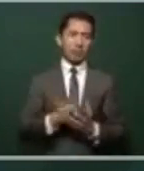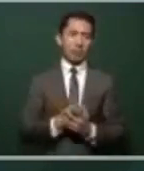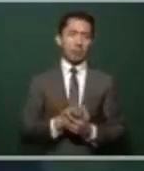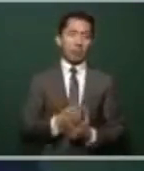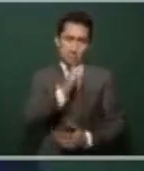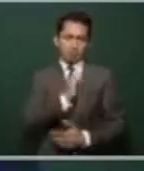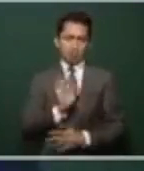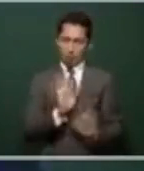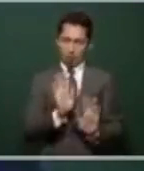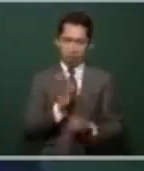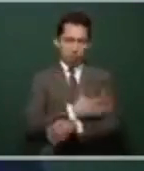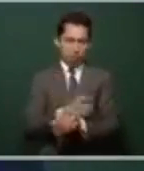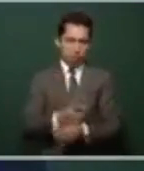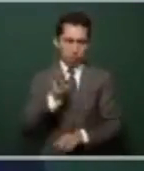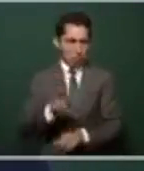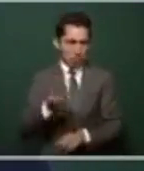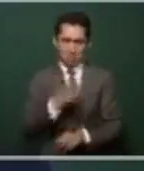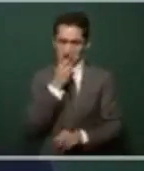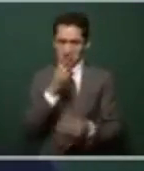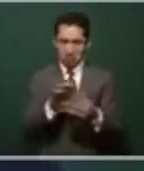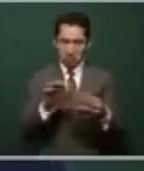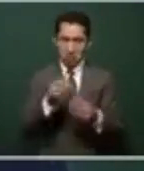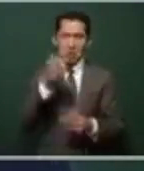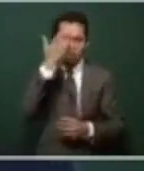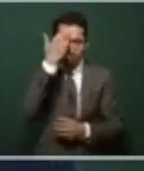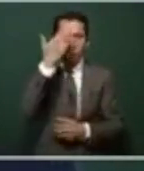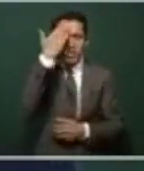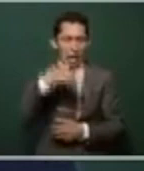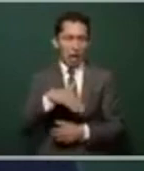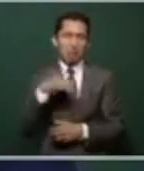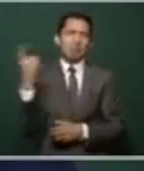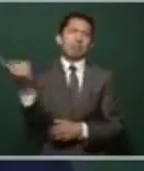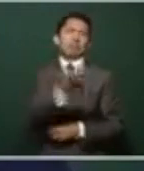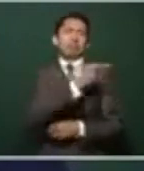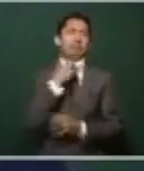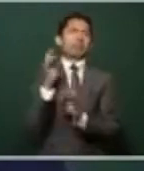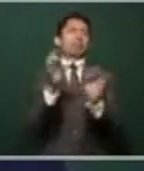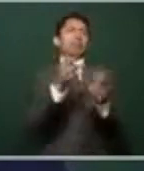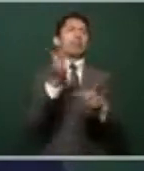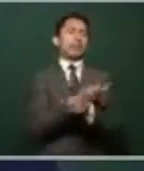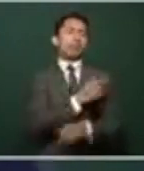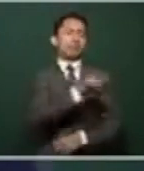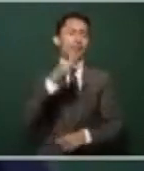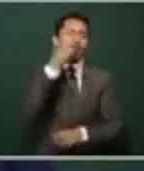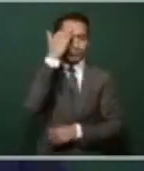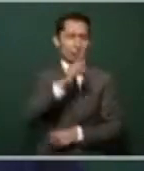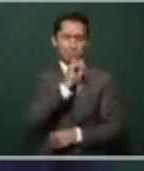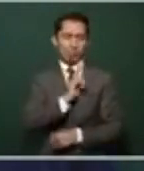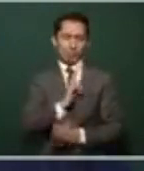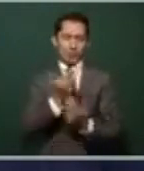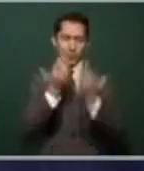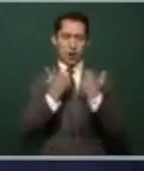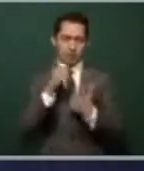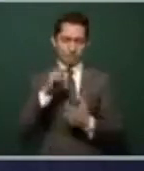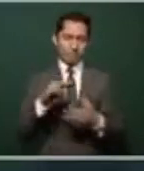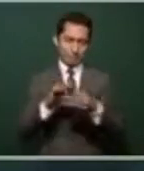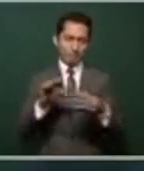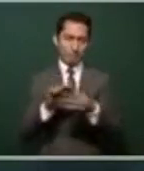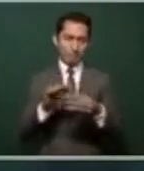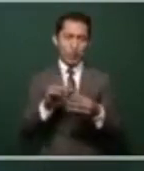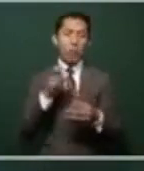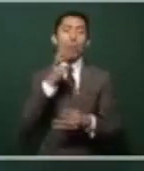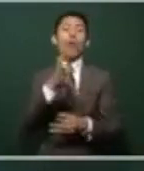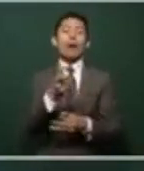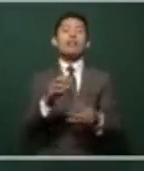mentimos en eso, conocemos bien lo que pasa alrededor. Por eso, lo del planteamiento